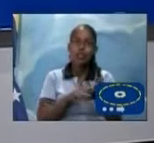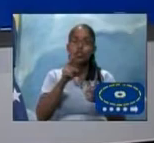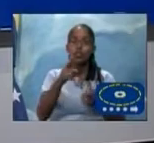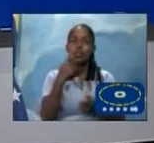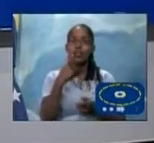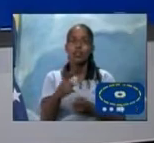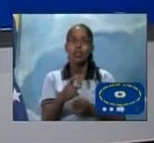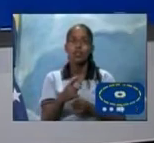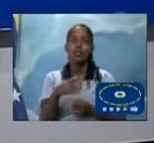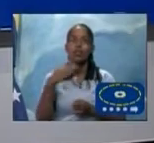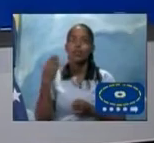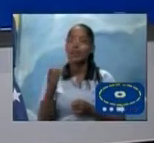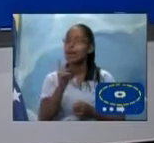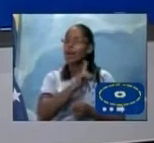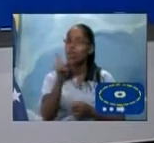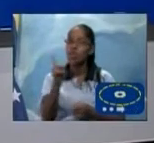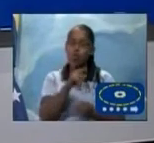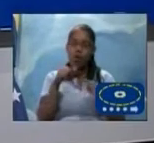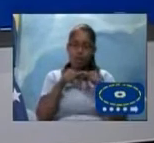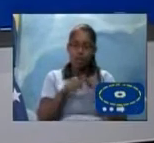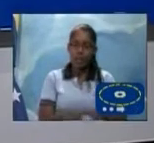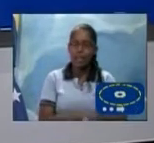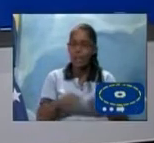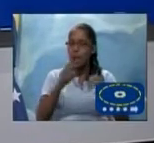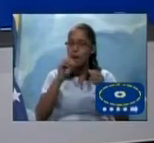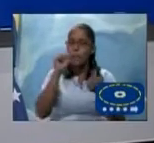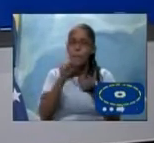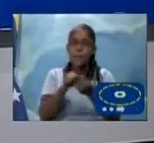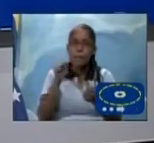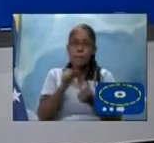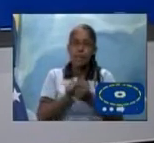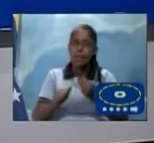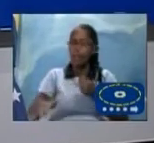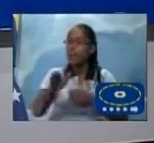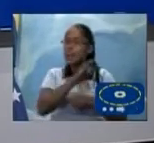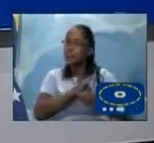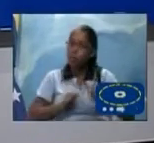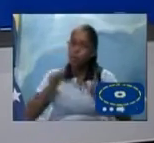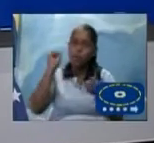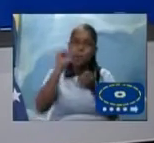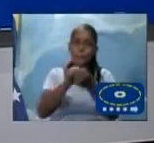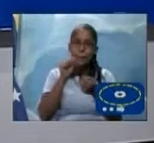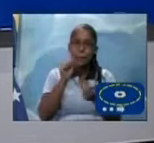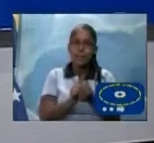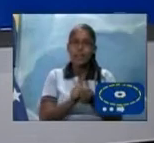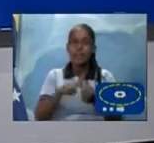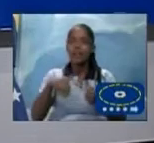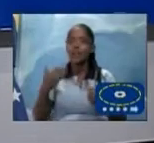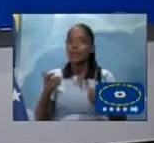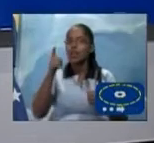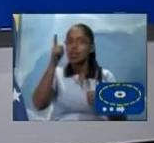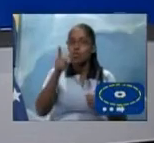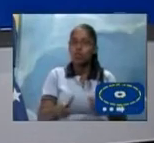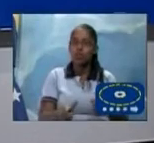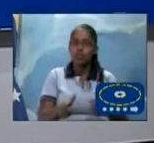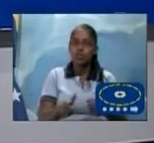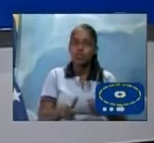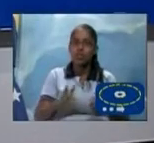digo que no quedará piedra sobre piedra que no